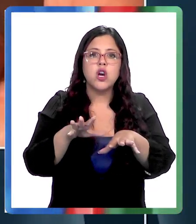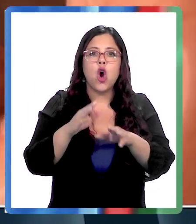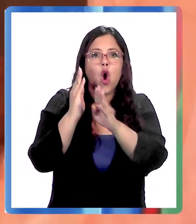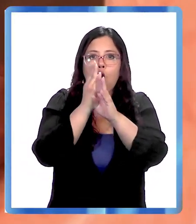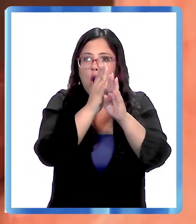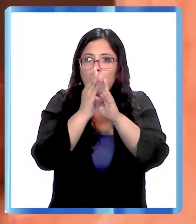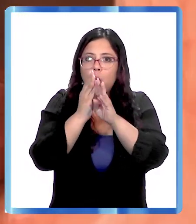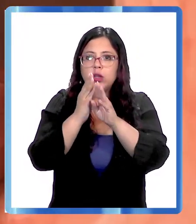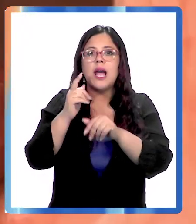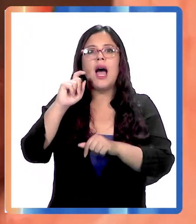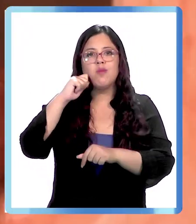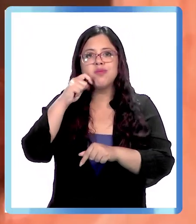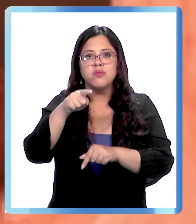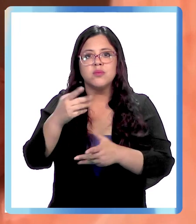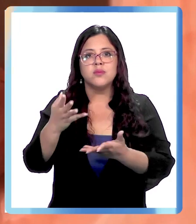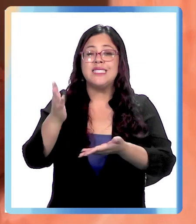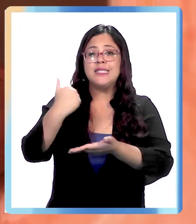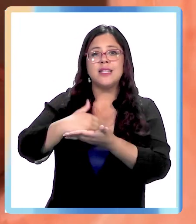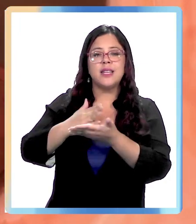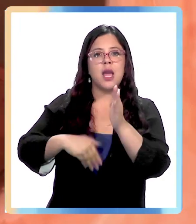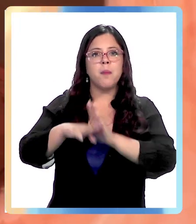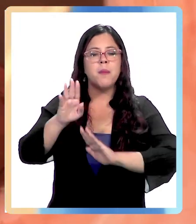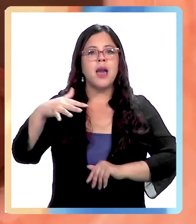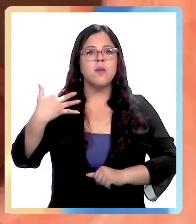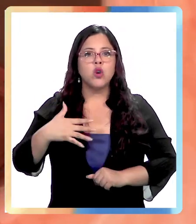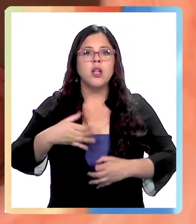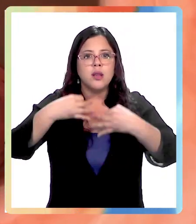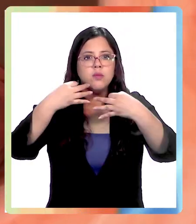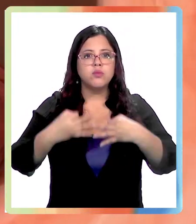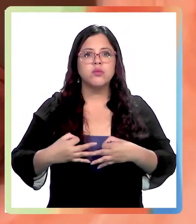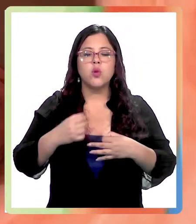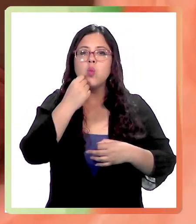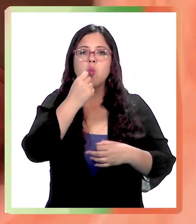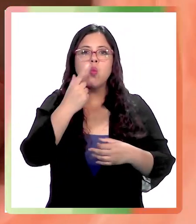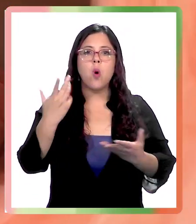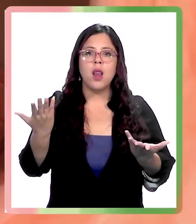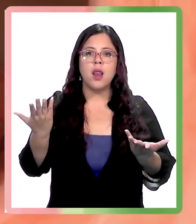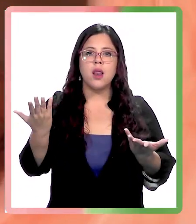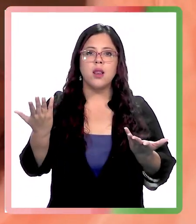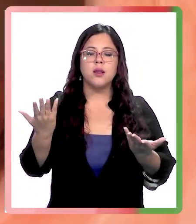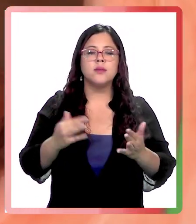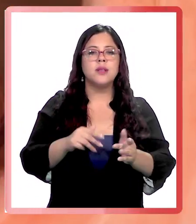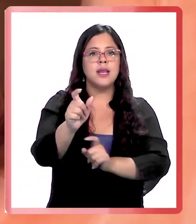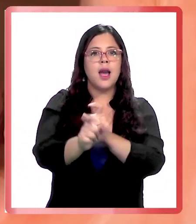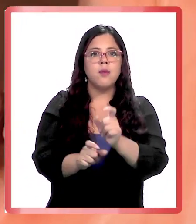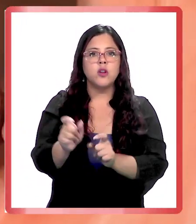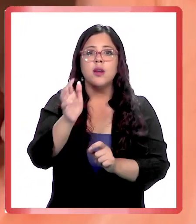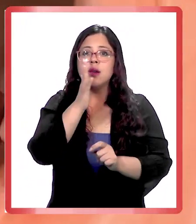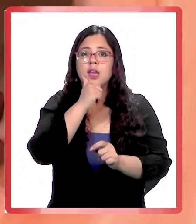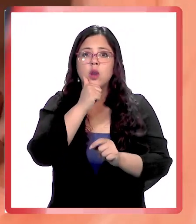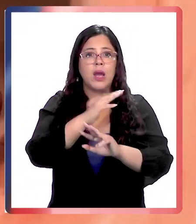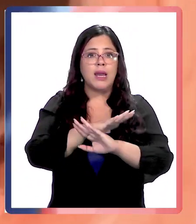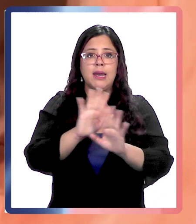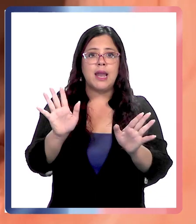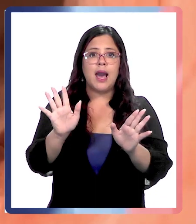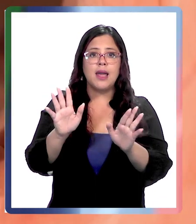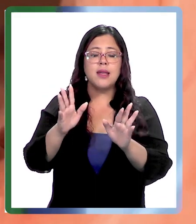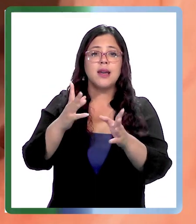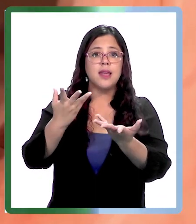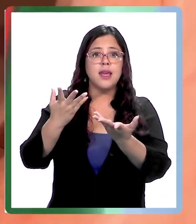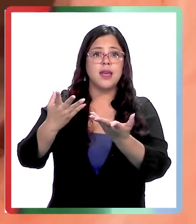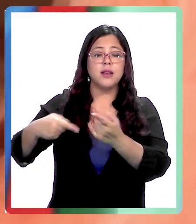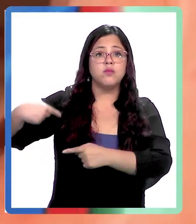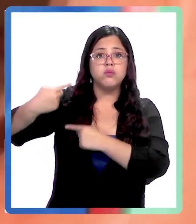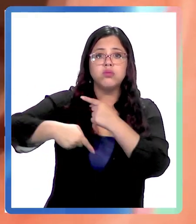La estrategia de prevención más eficaz hasta el momento es, en las personas que no tienen antecedentes familiares,